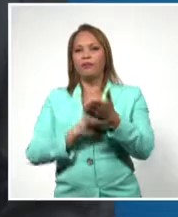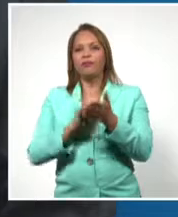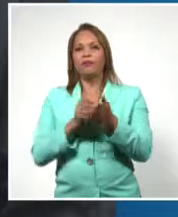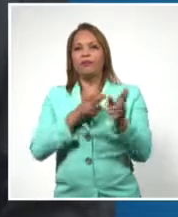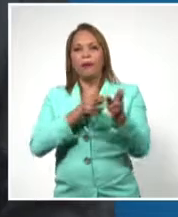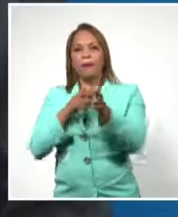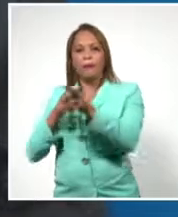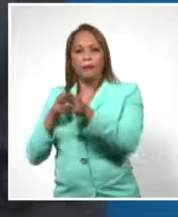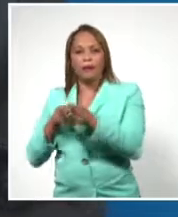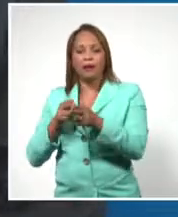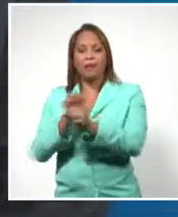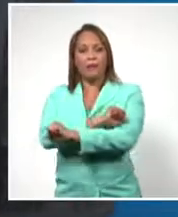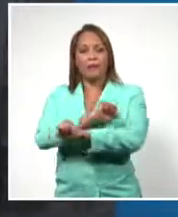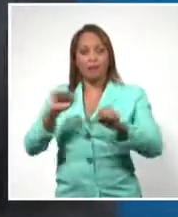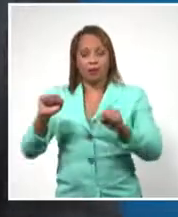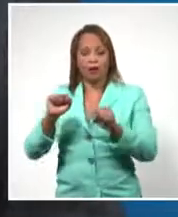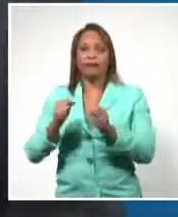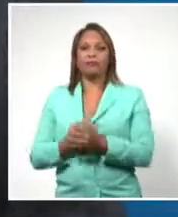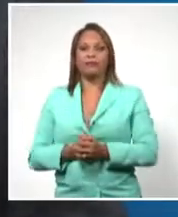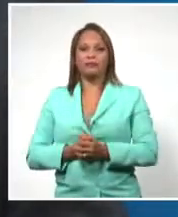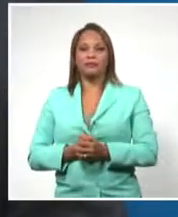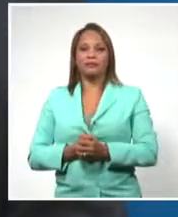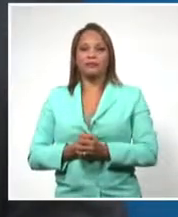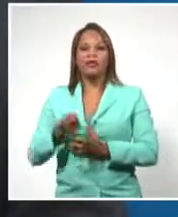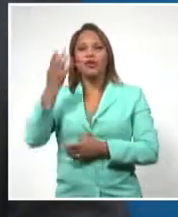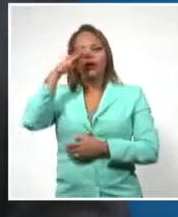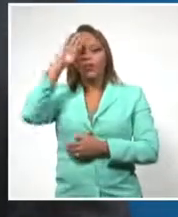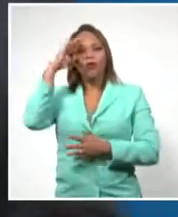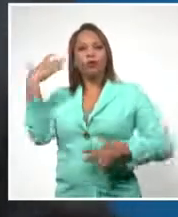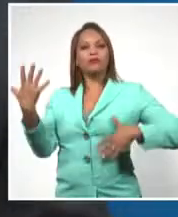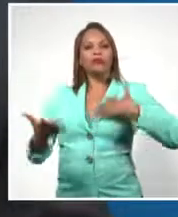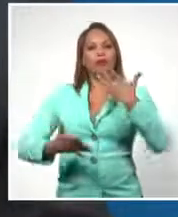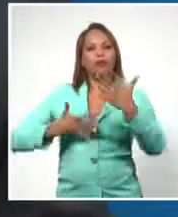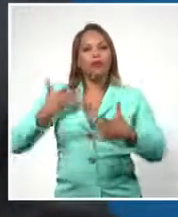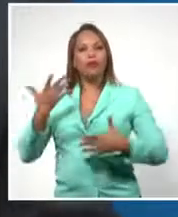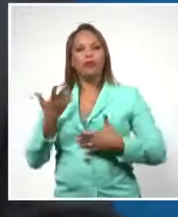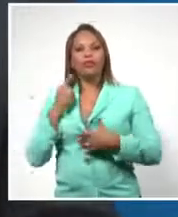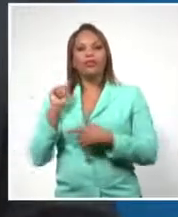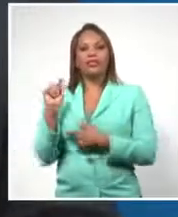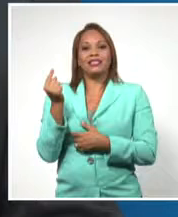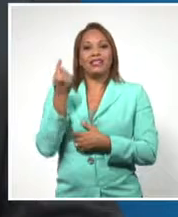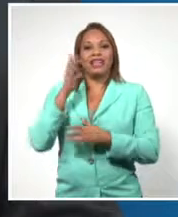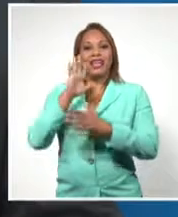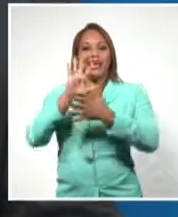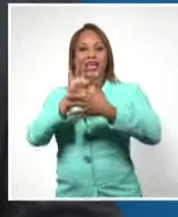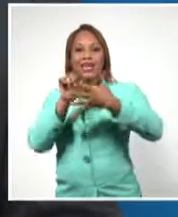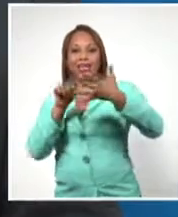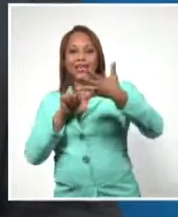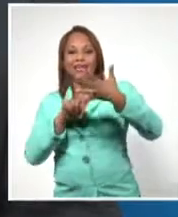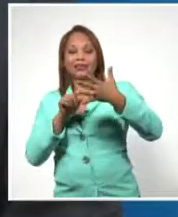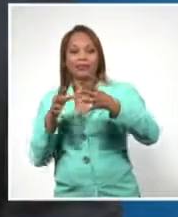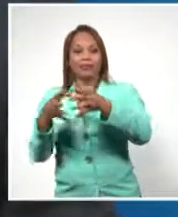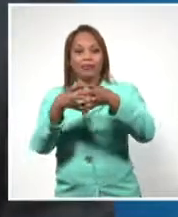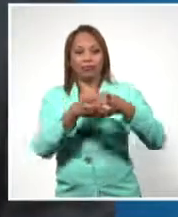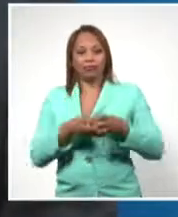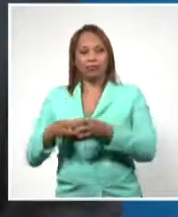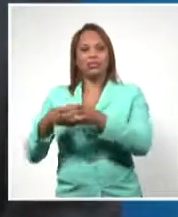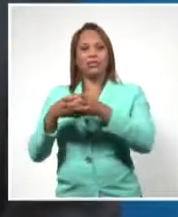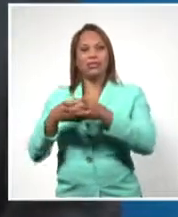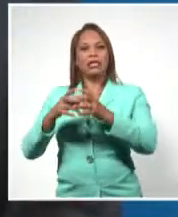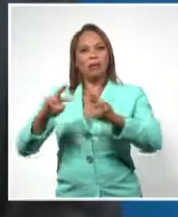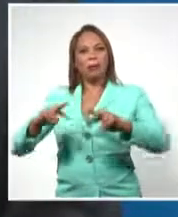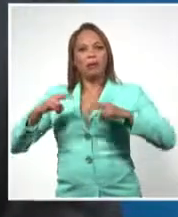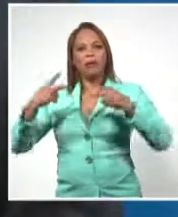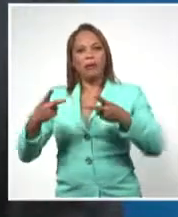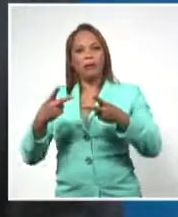Armas Nucleares. Cuba se enorgullece de ser el quinto estado en haber ratificado este